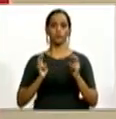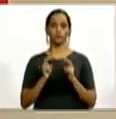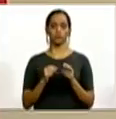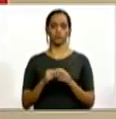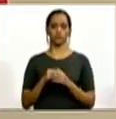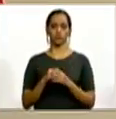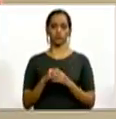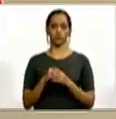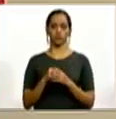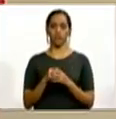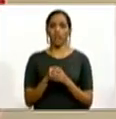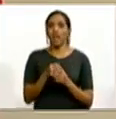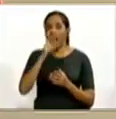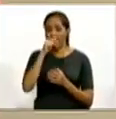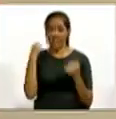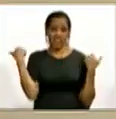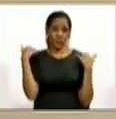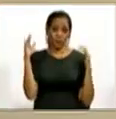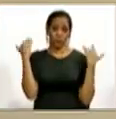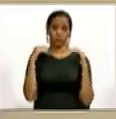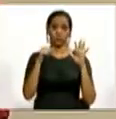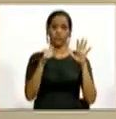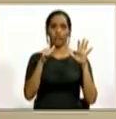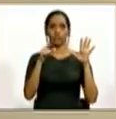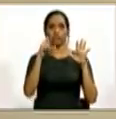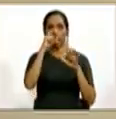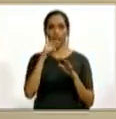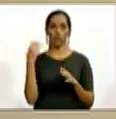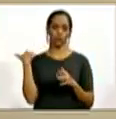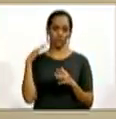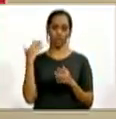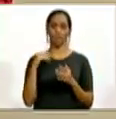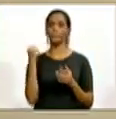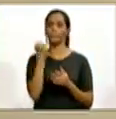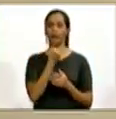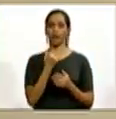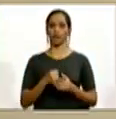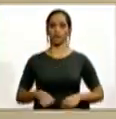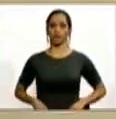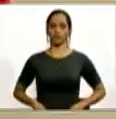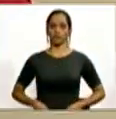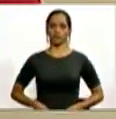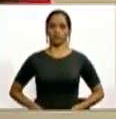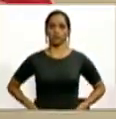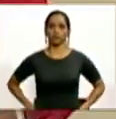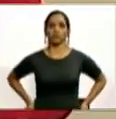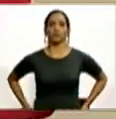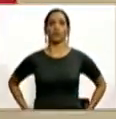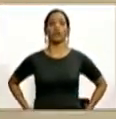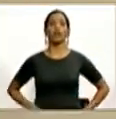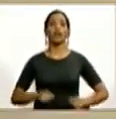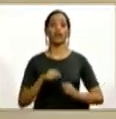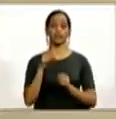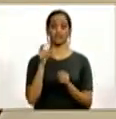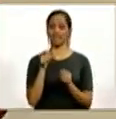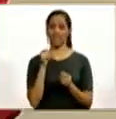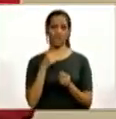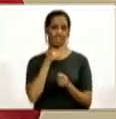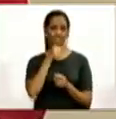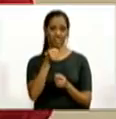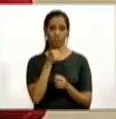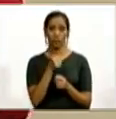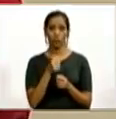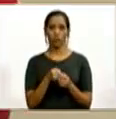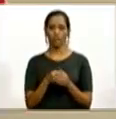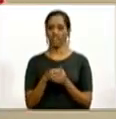Macle. Eso fue hace años ya, 6, 7 años. Paja. El tipo lo pusieron como vocero oficial de Macri, que lo entrevistó, que Macri